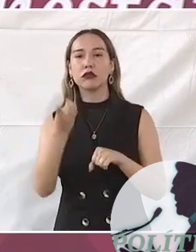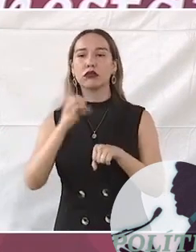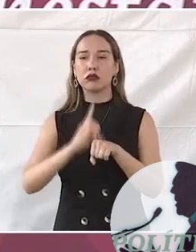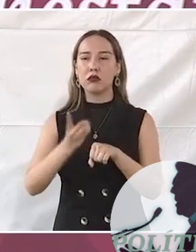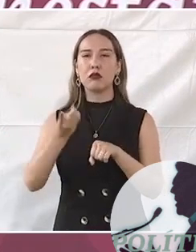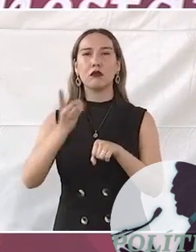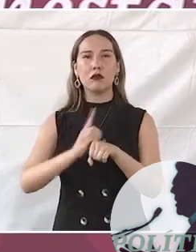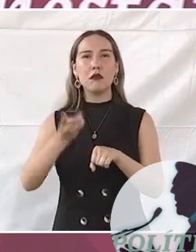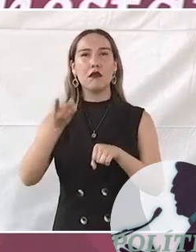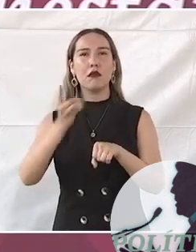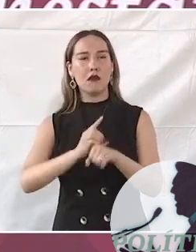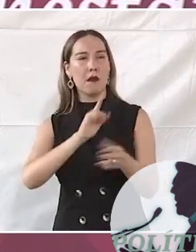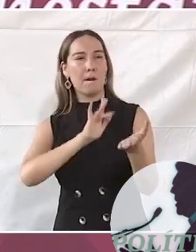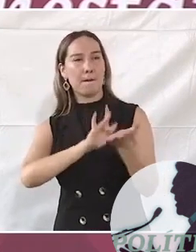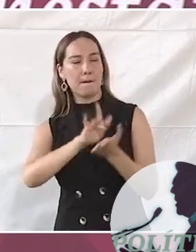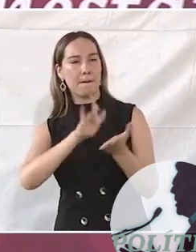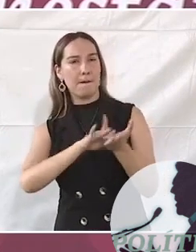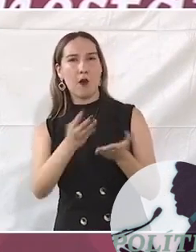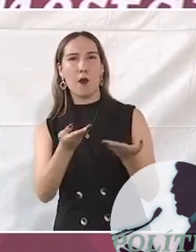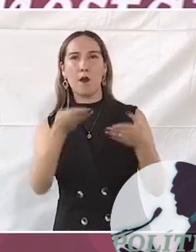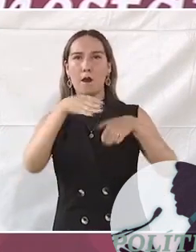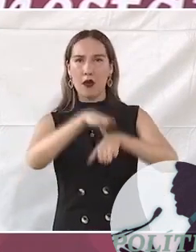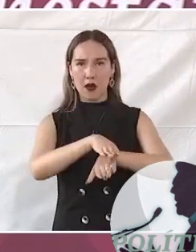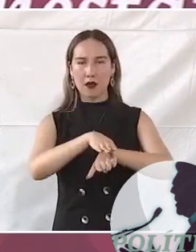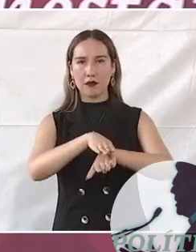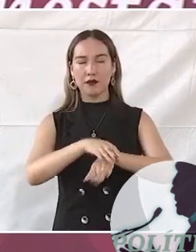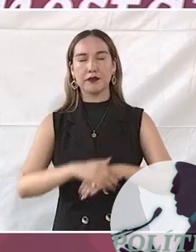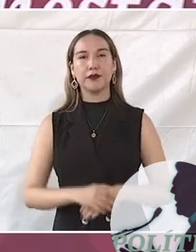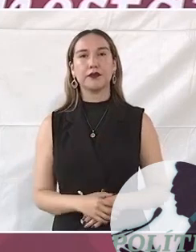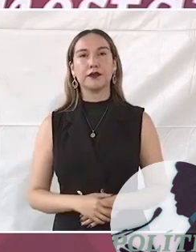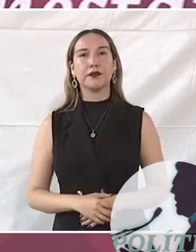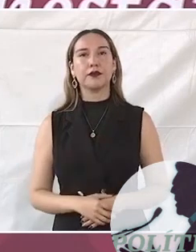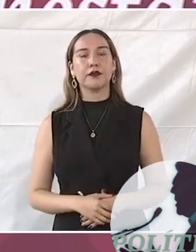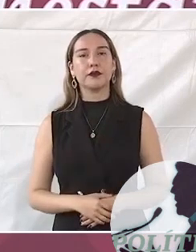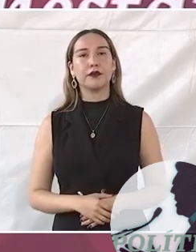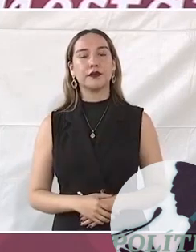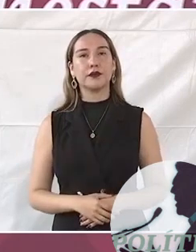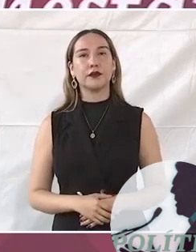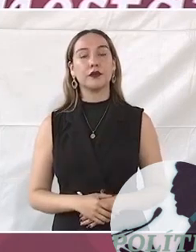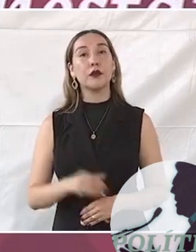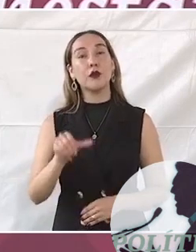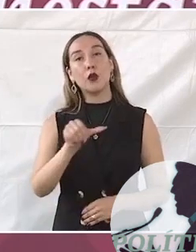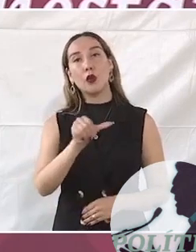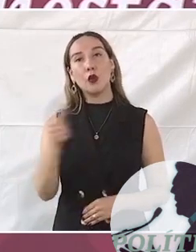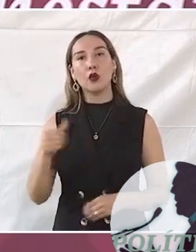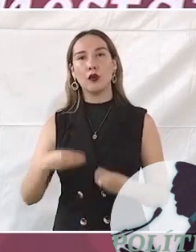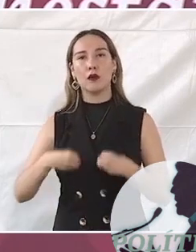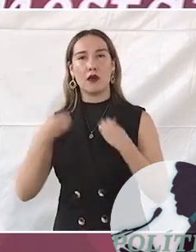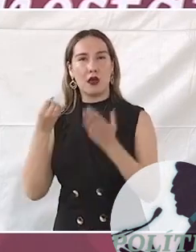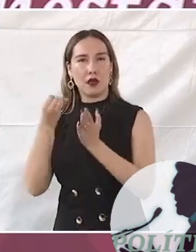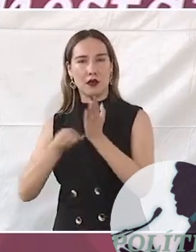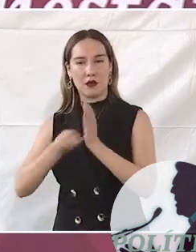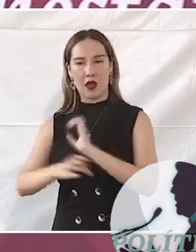la institución bancaria que está en favor de la ciudadanía. En cuanto al programa Sembrando Vida, que atiende